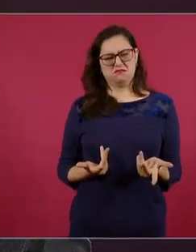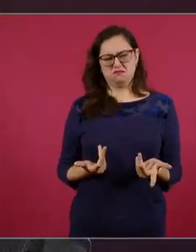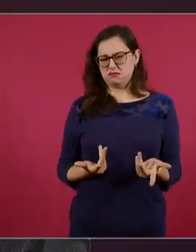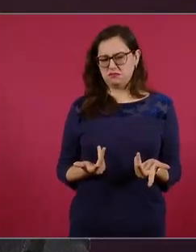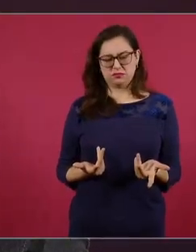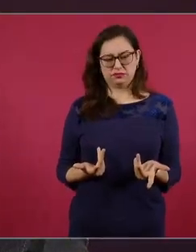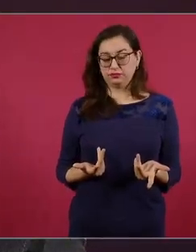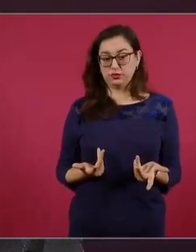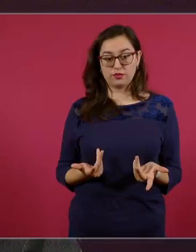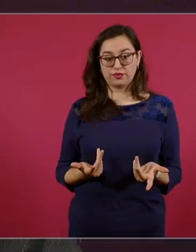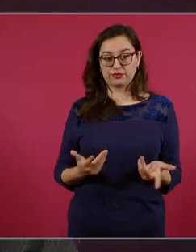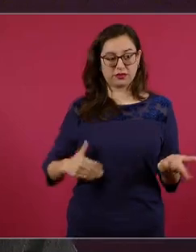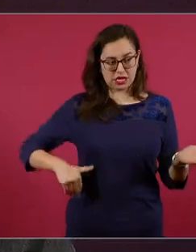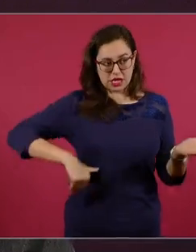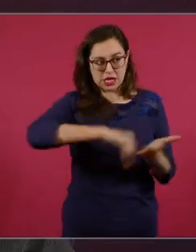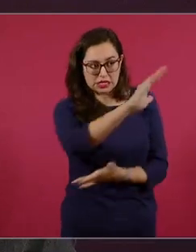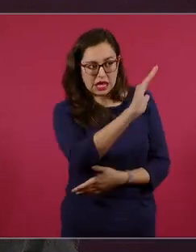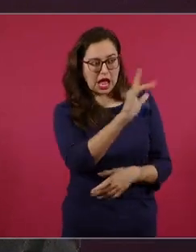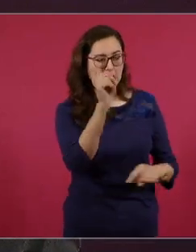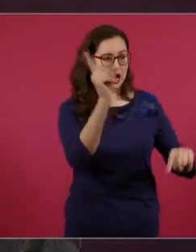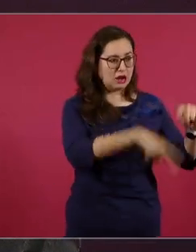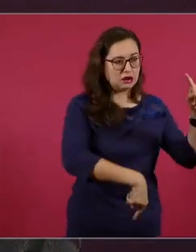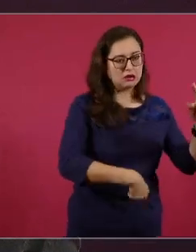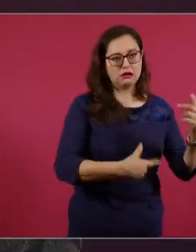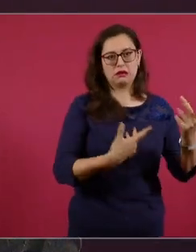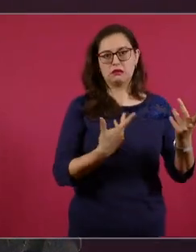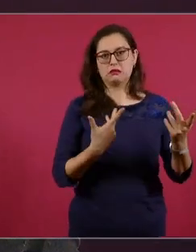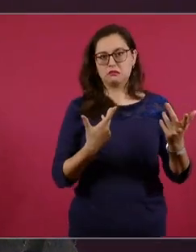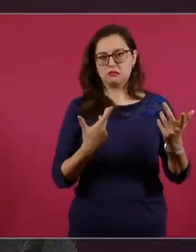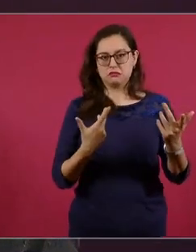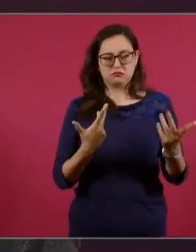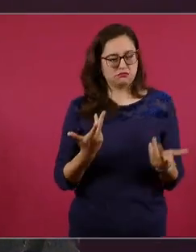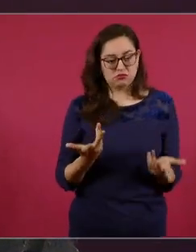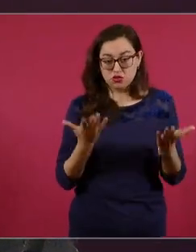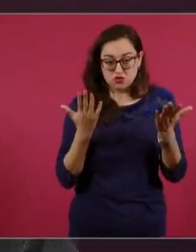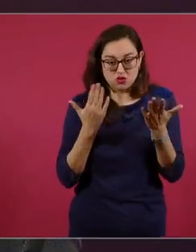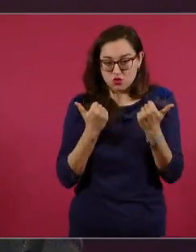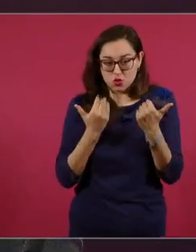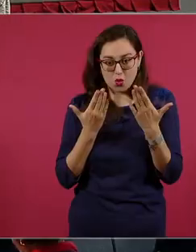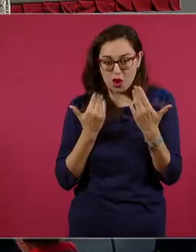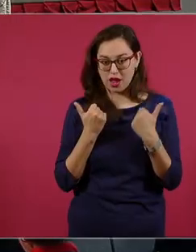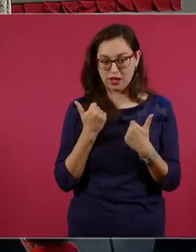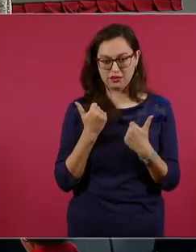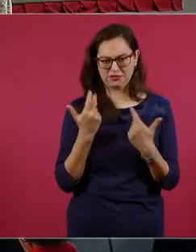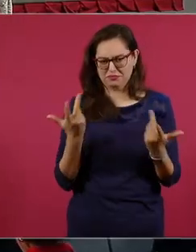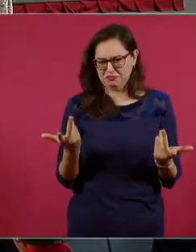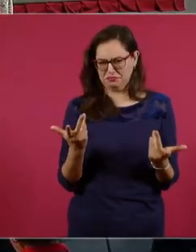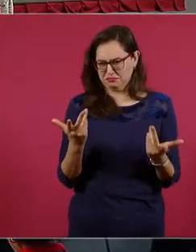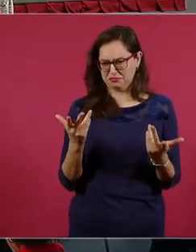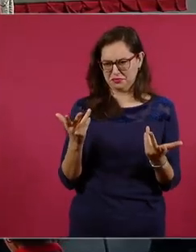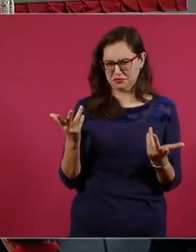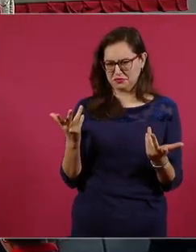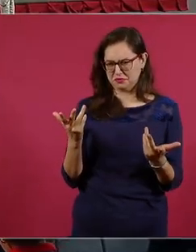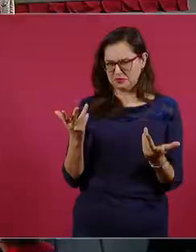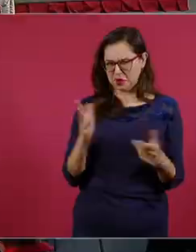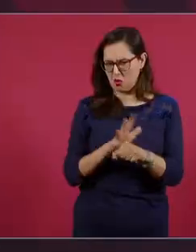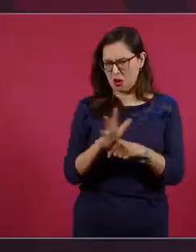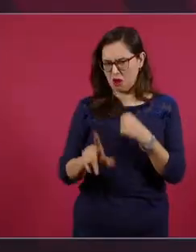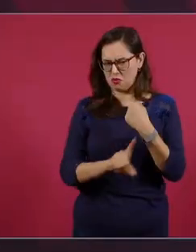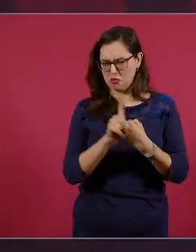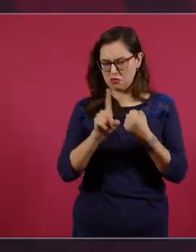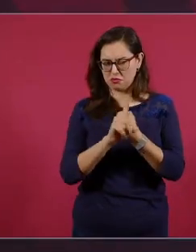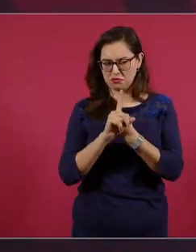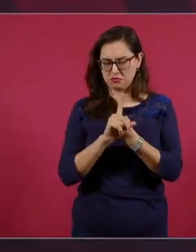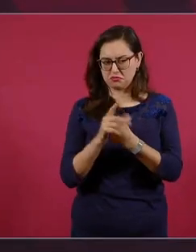ningún proceso de desalojo, ¿sí?, según lo que tú planteas. Es nada más un trámite